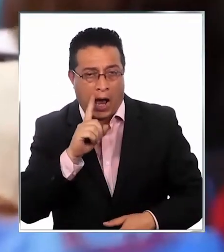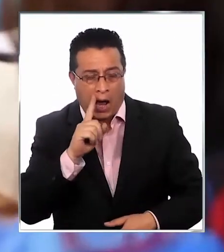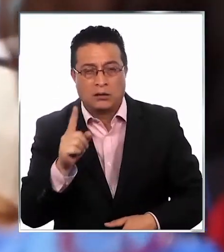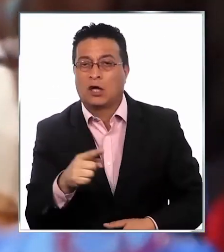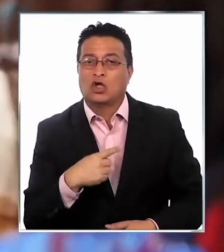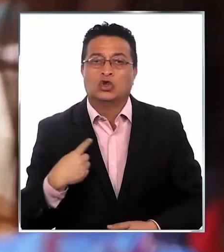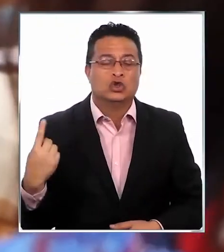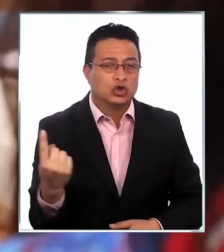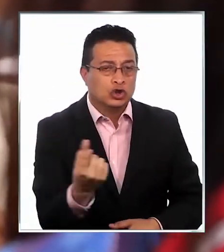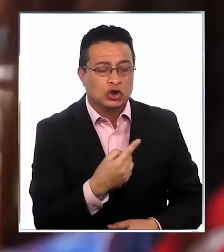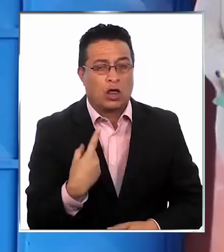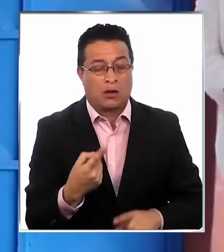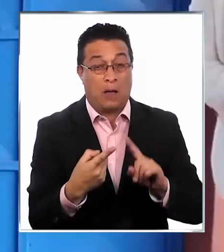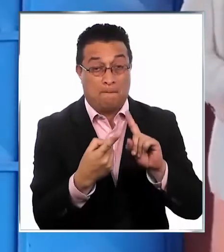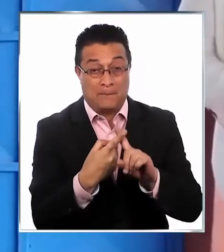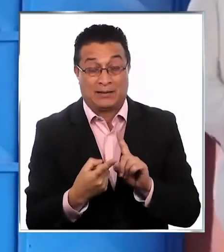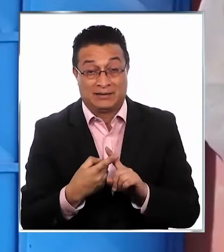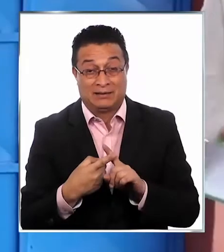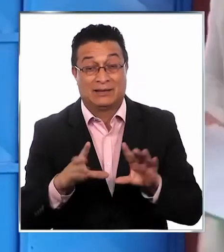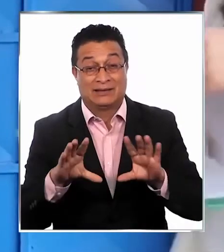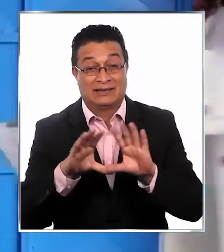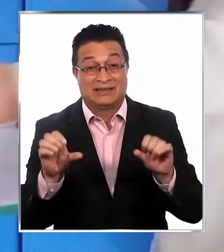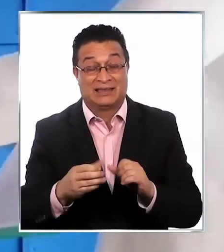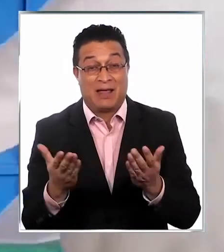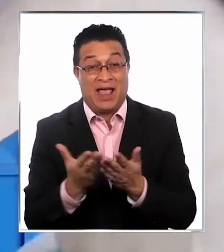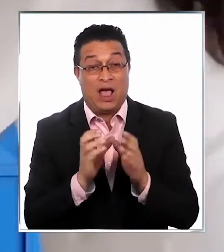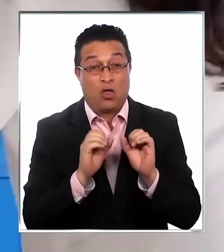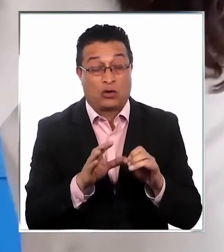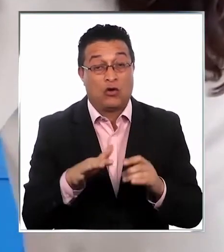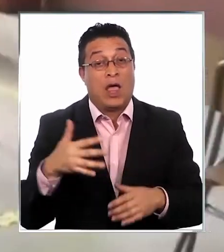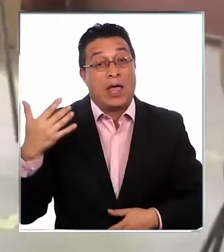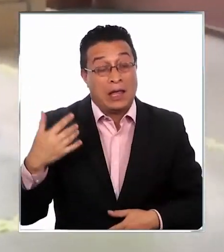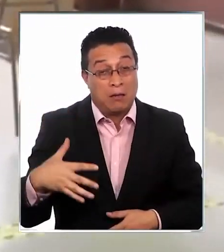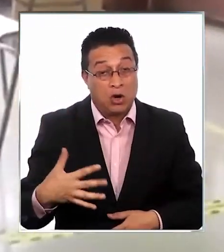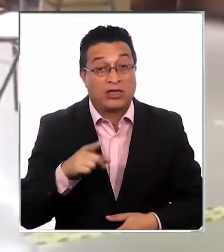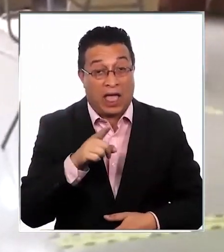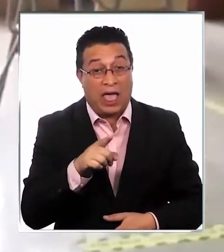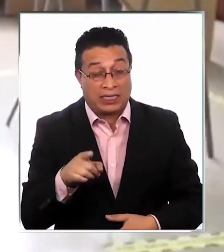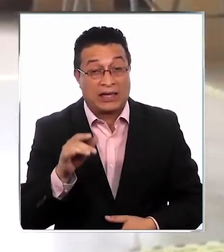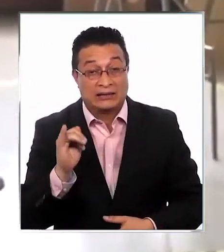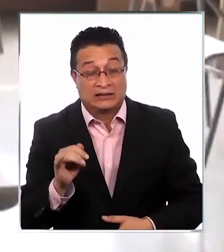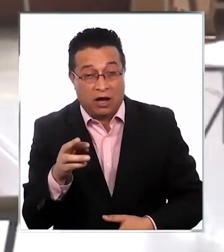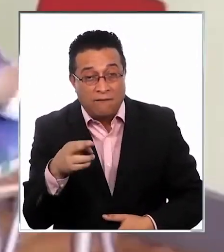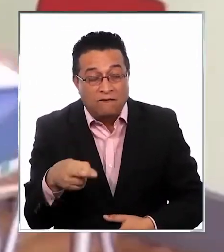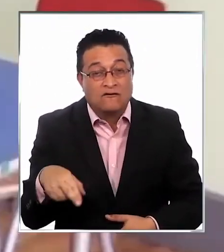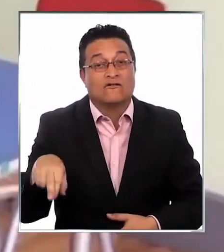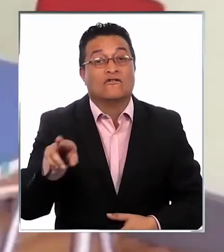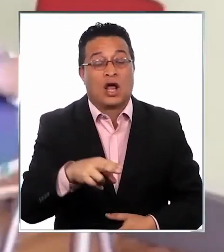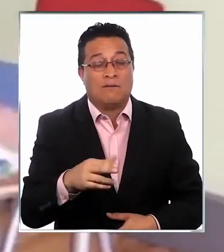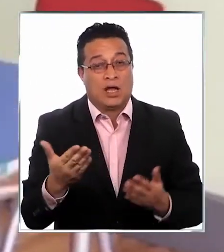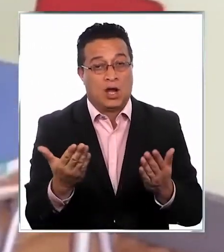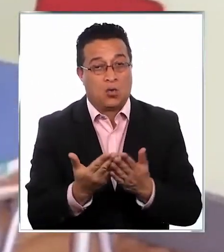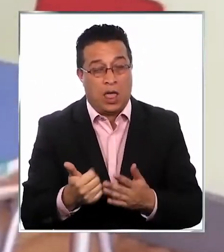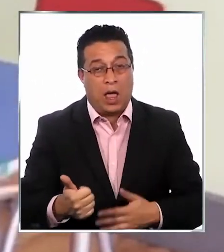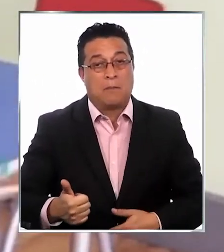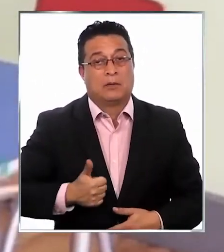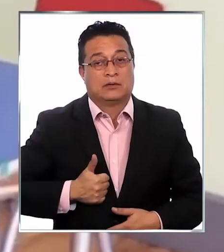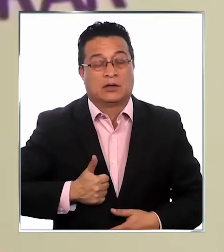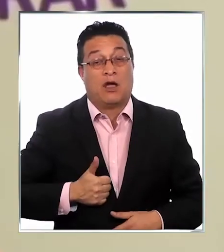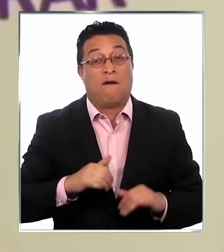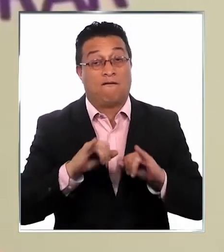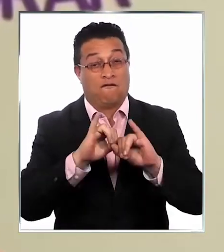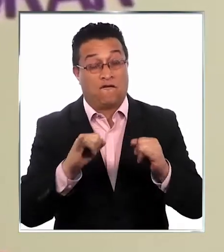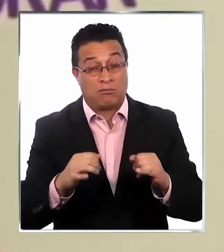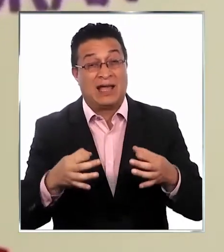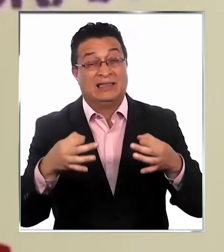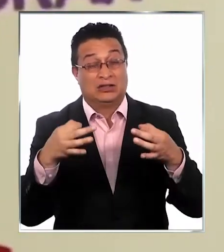todos quienes participamos del sistema educativo respecto de lo relevante que es volver a las clases presenciales de manera